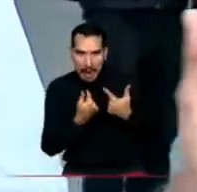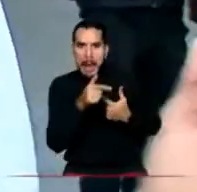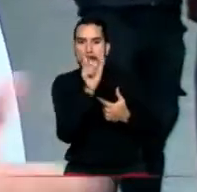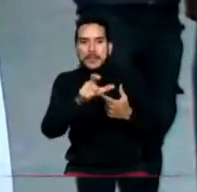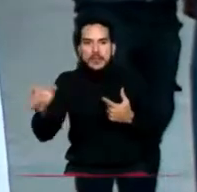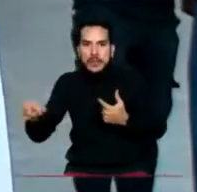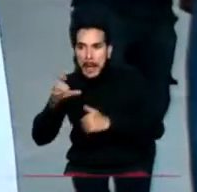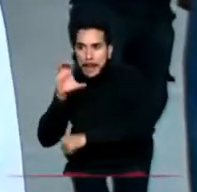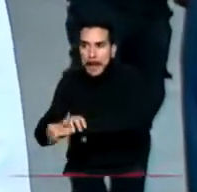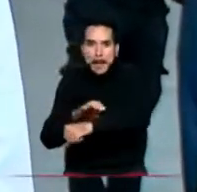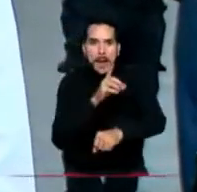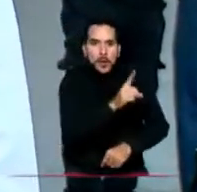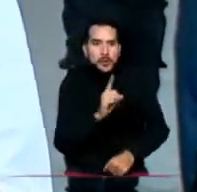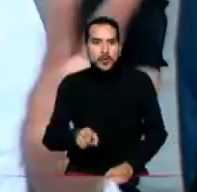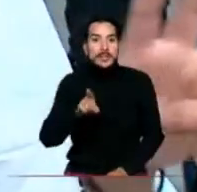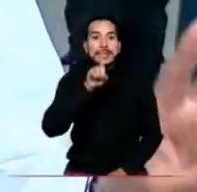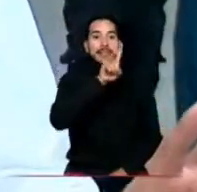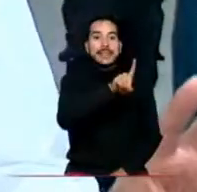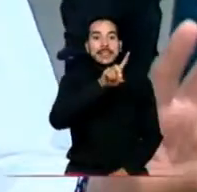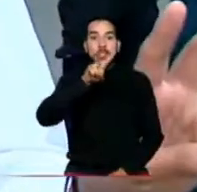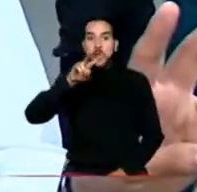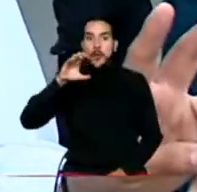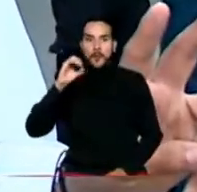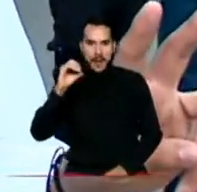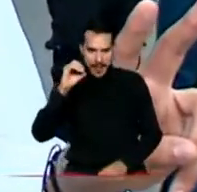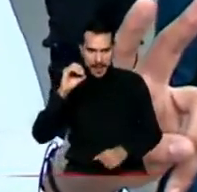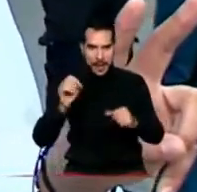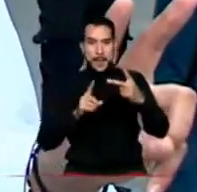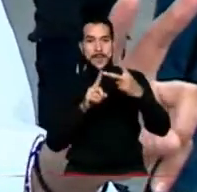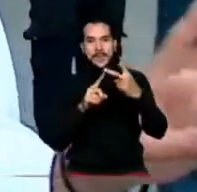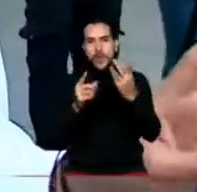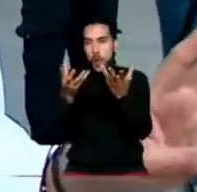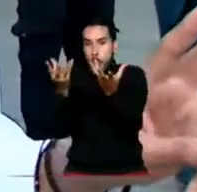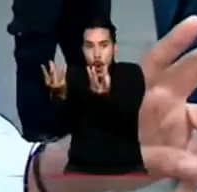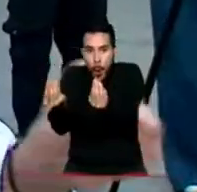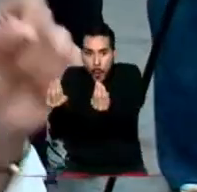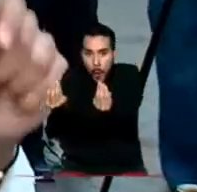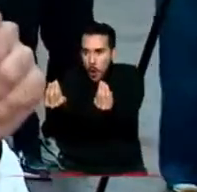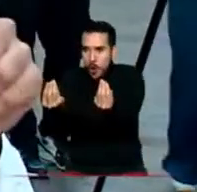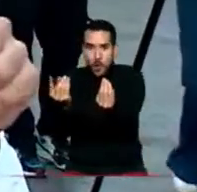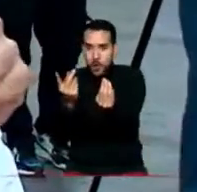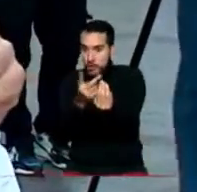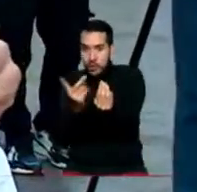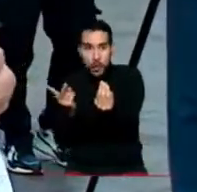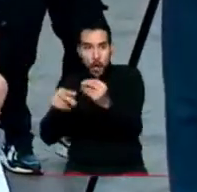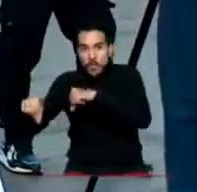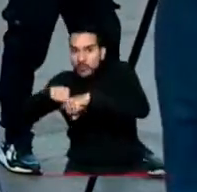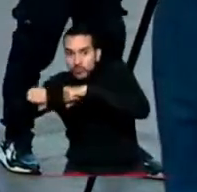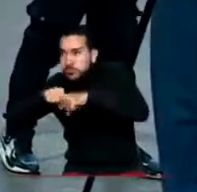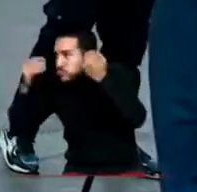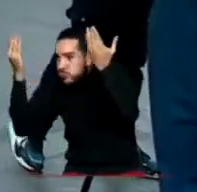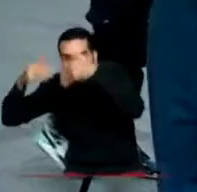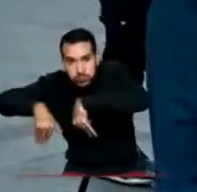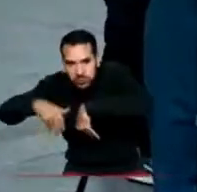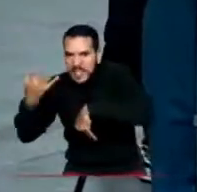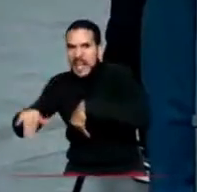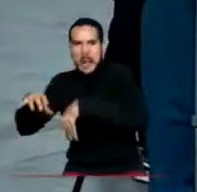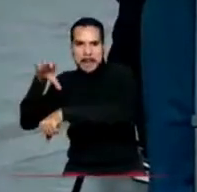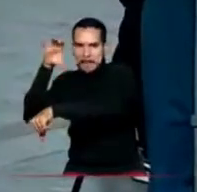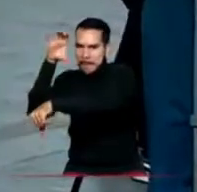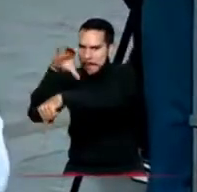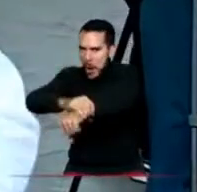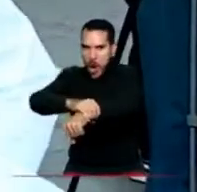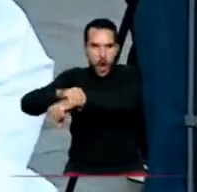durante el desarrollo de la Semana Santa, dos bandas criminales desarticuladas. Este realmente es un es un resultado